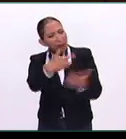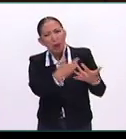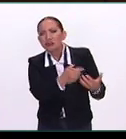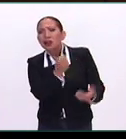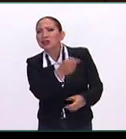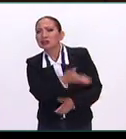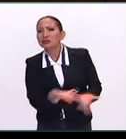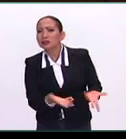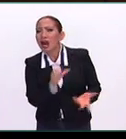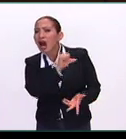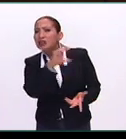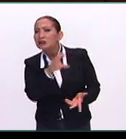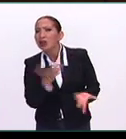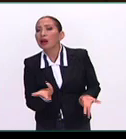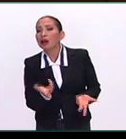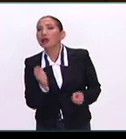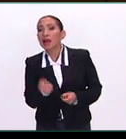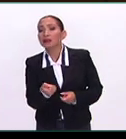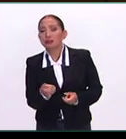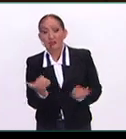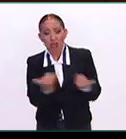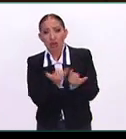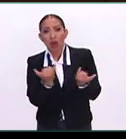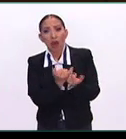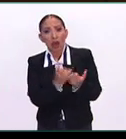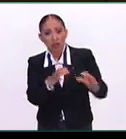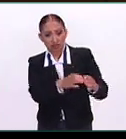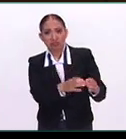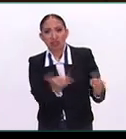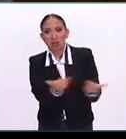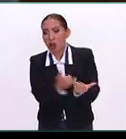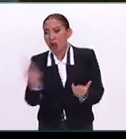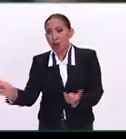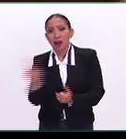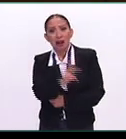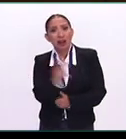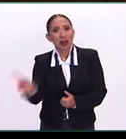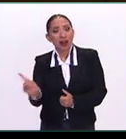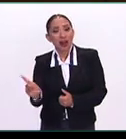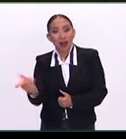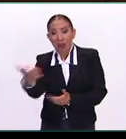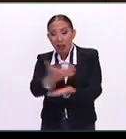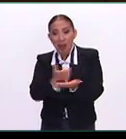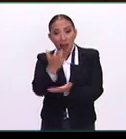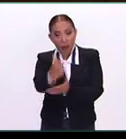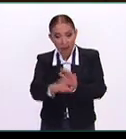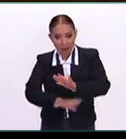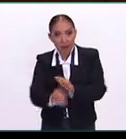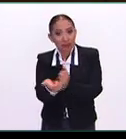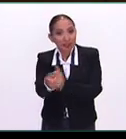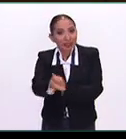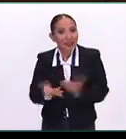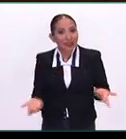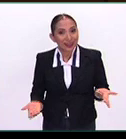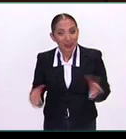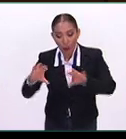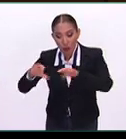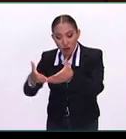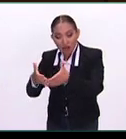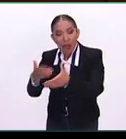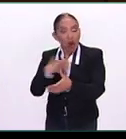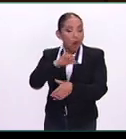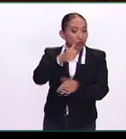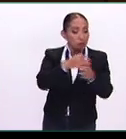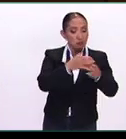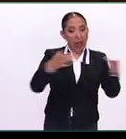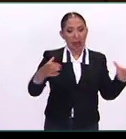compañías, sociedades anónimas, son de las cosas más elementales, pues resulta que toda la economía está fundada en eso. A veces unos